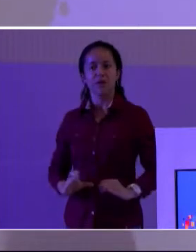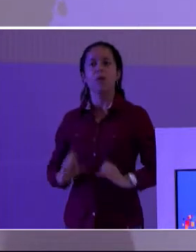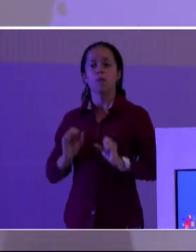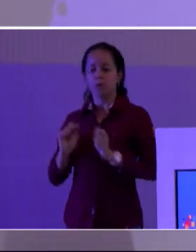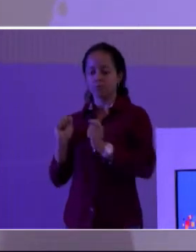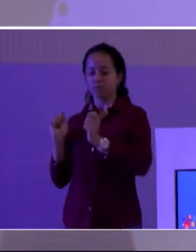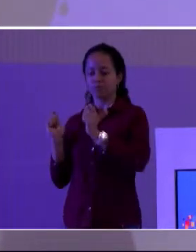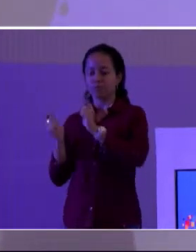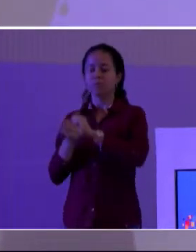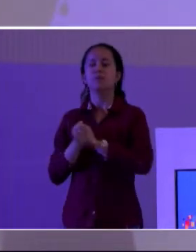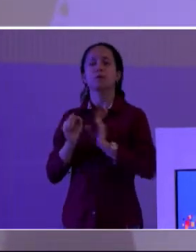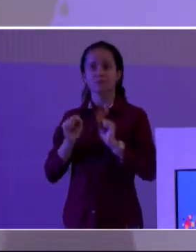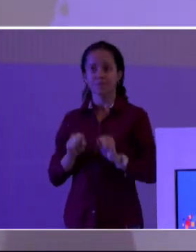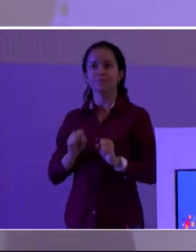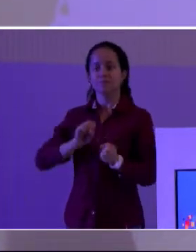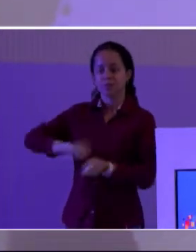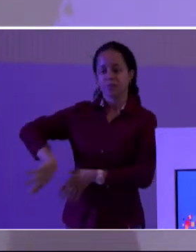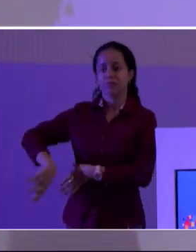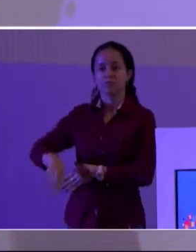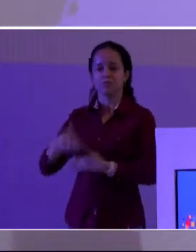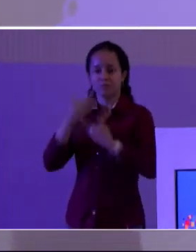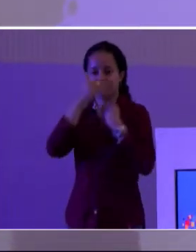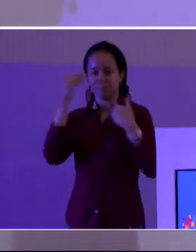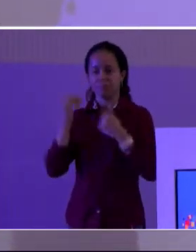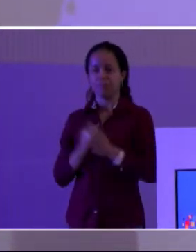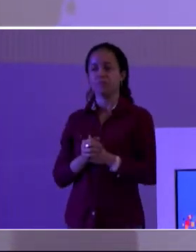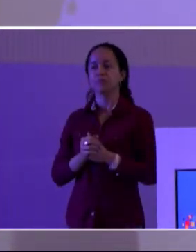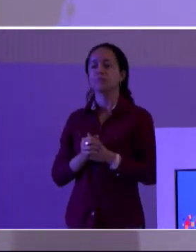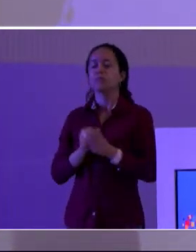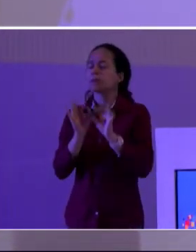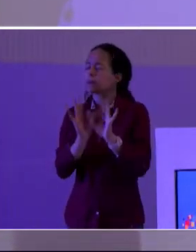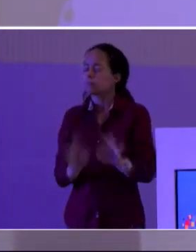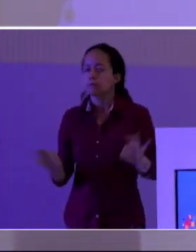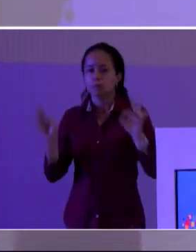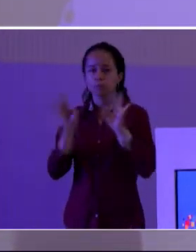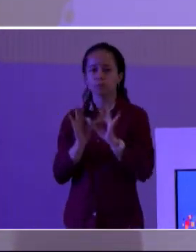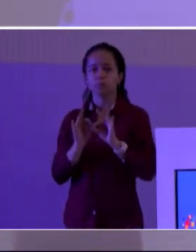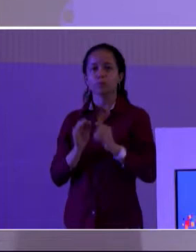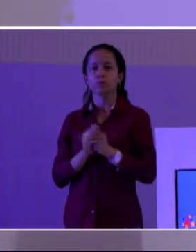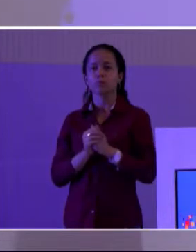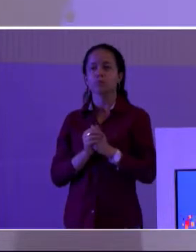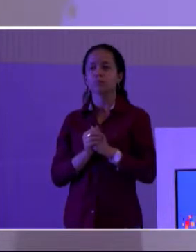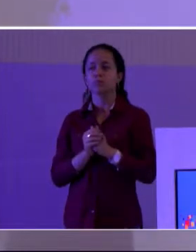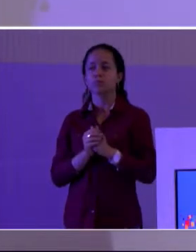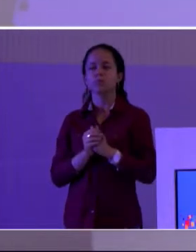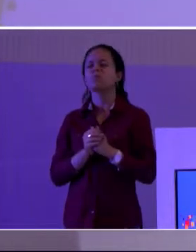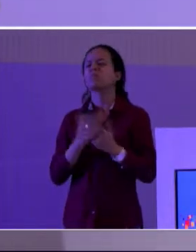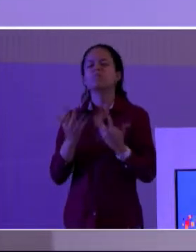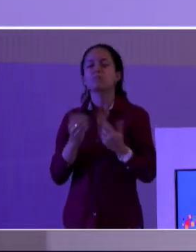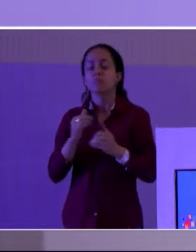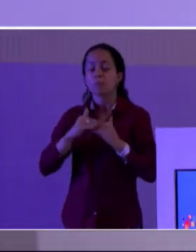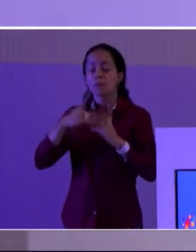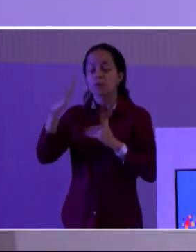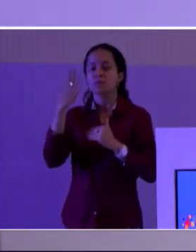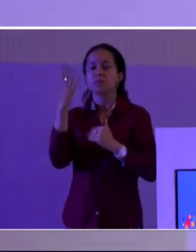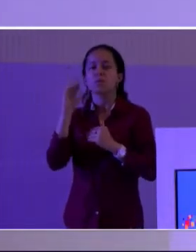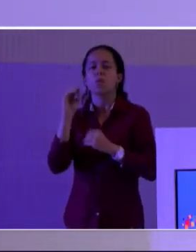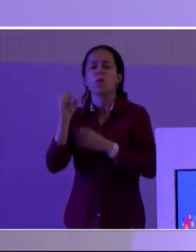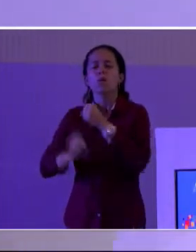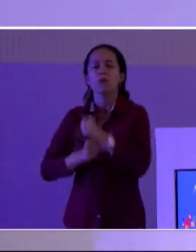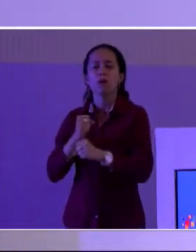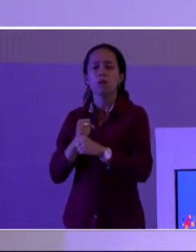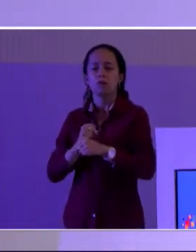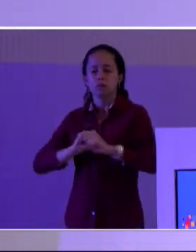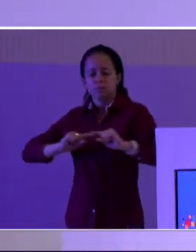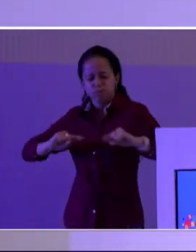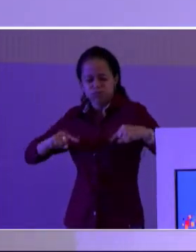tránsito efectivo para ellos y para sus familias. Y muy importante, estamos hablando de más de 50 años de conflicto,